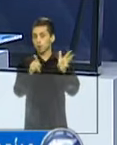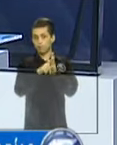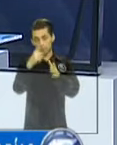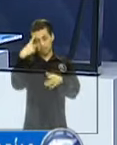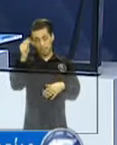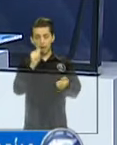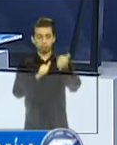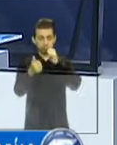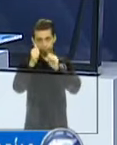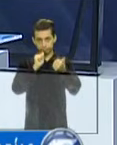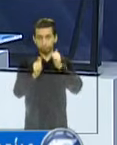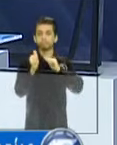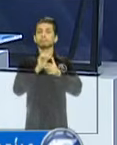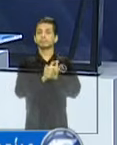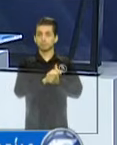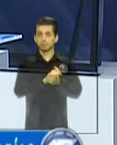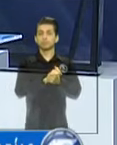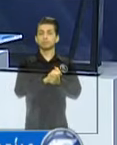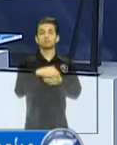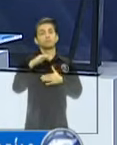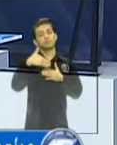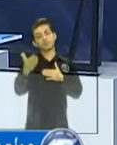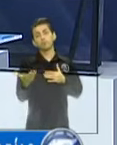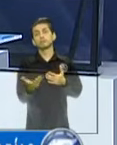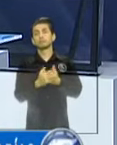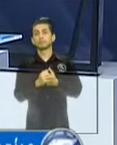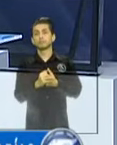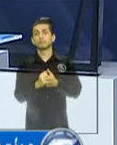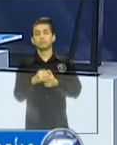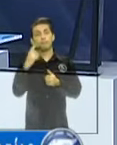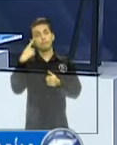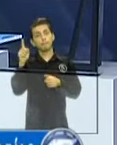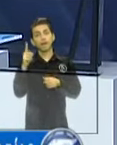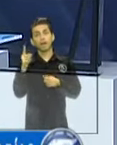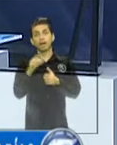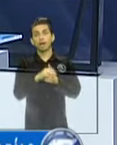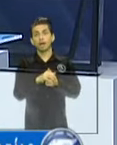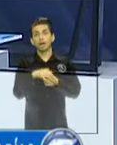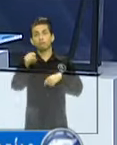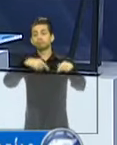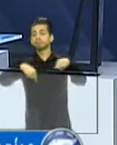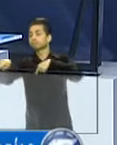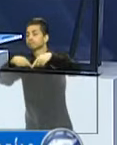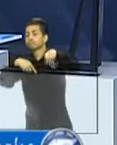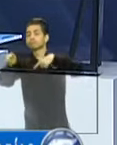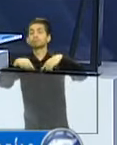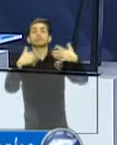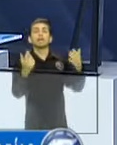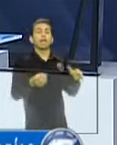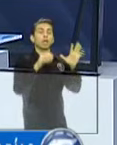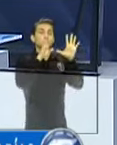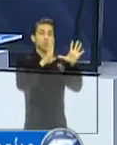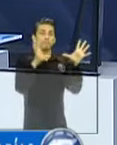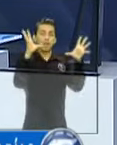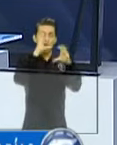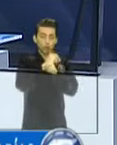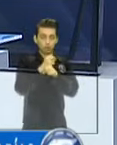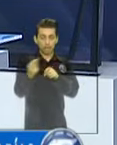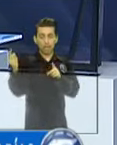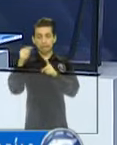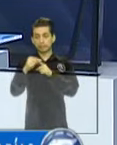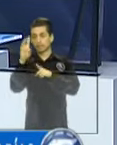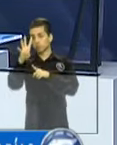bebidas alcohólicas. De ahí la restricción de movilidad es de las 9 de la noche a las 4 de la mañana, como lo hemos